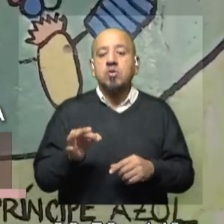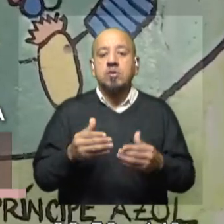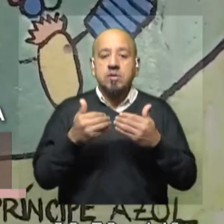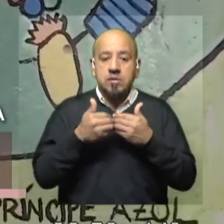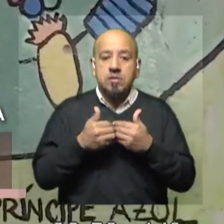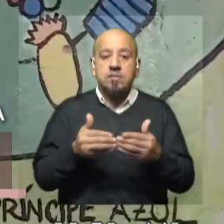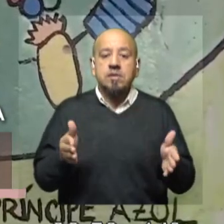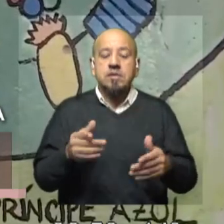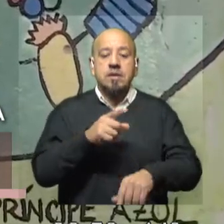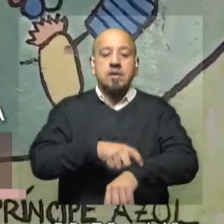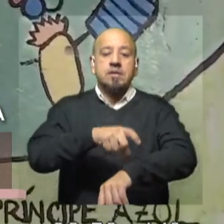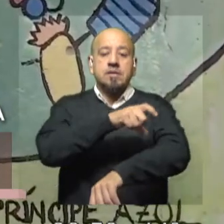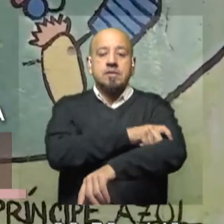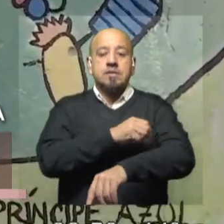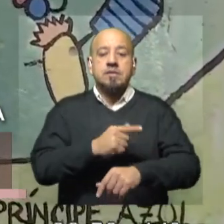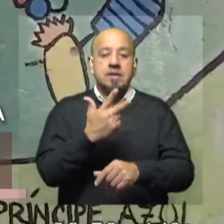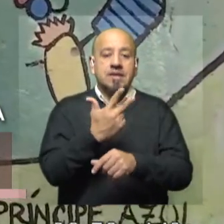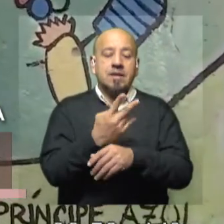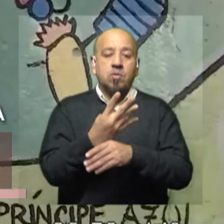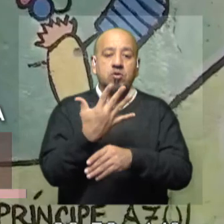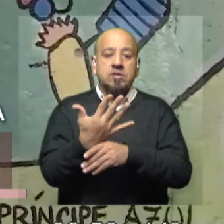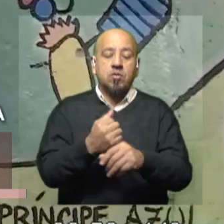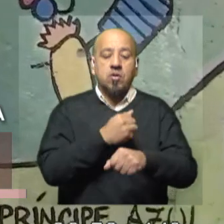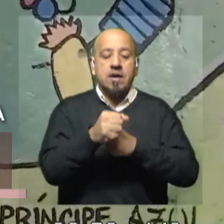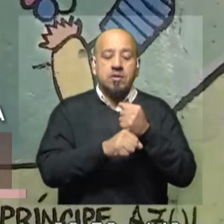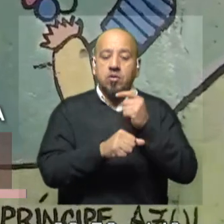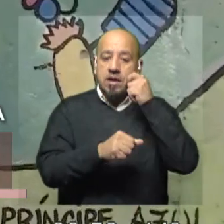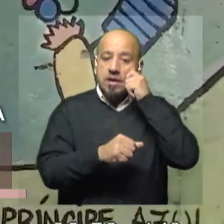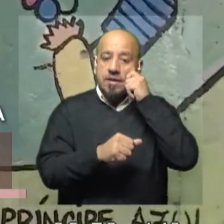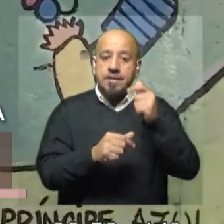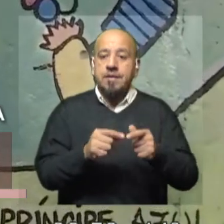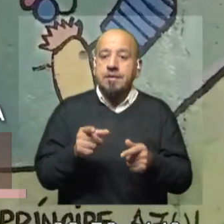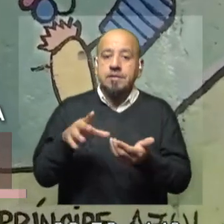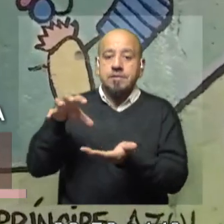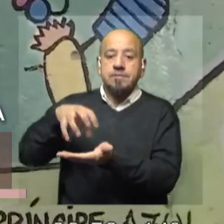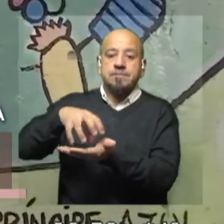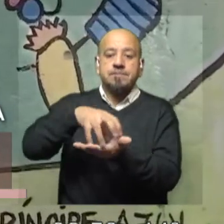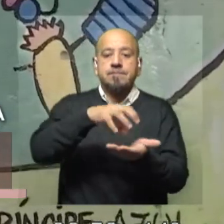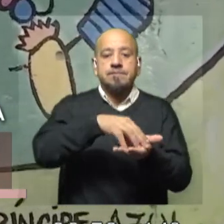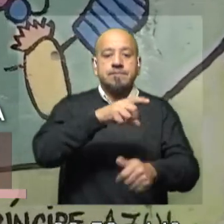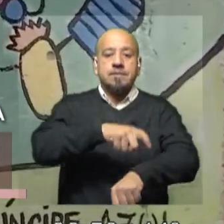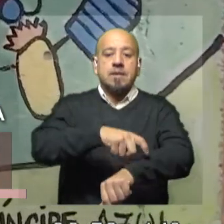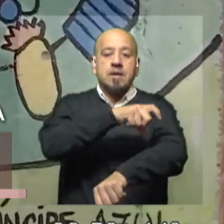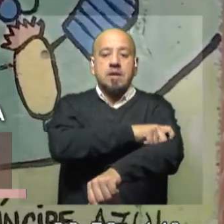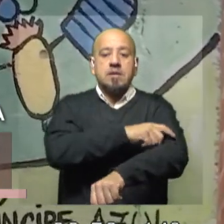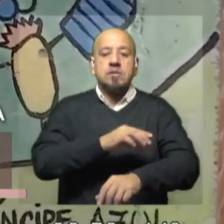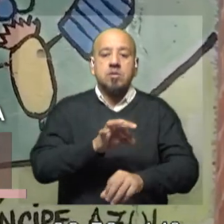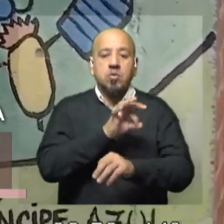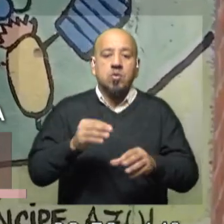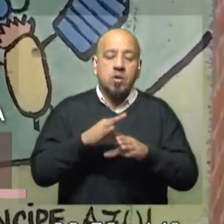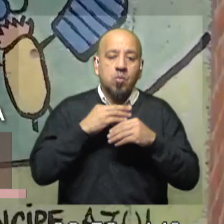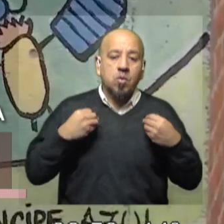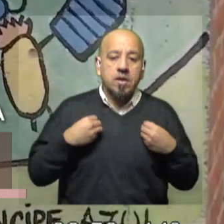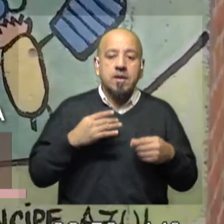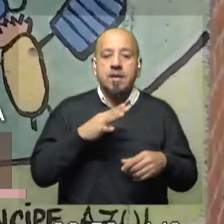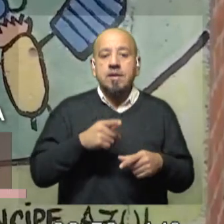inscripciones de educación inicial para 3, 4 y 5 años en todas aquellas instituciones, ya sean jardines de infantes o escuelas que